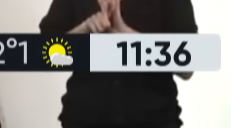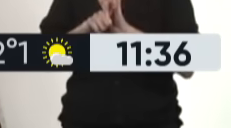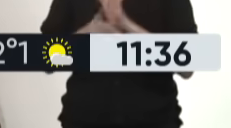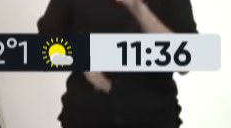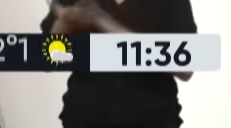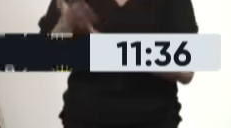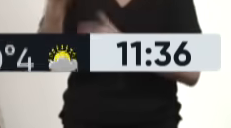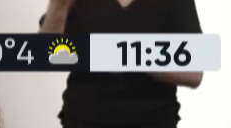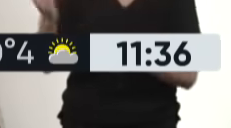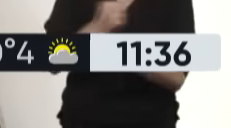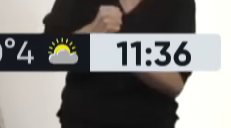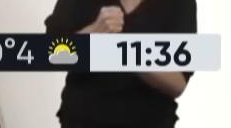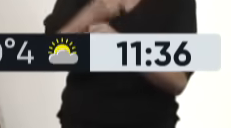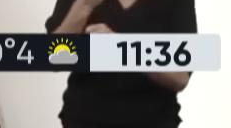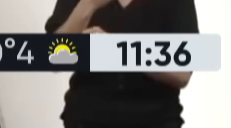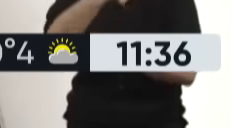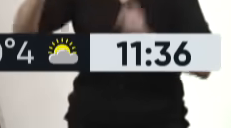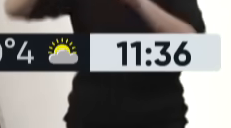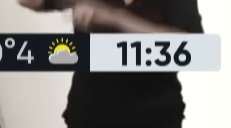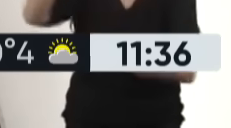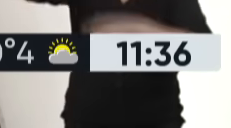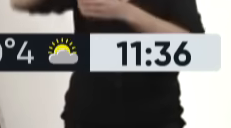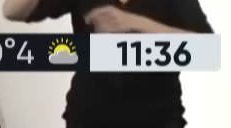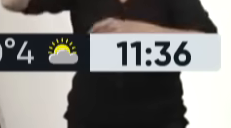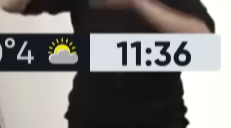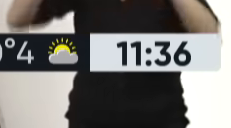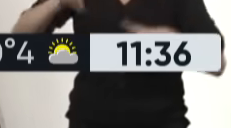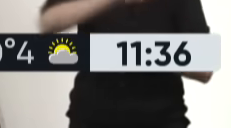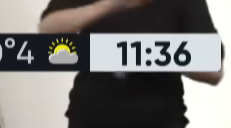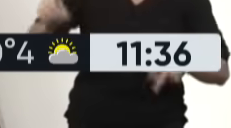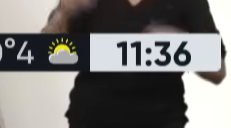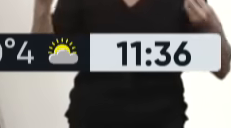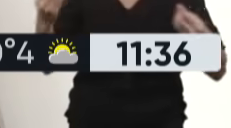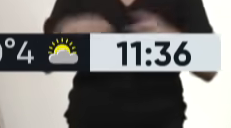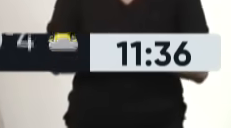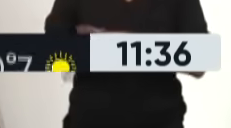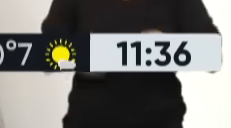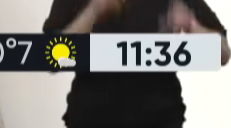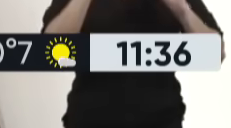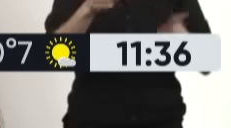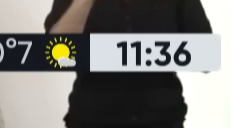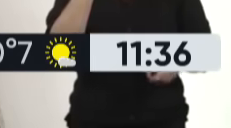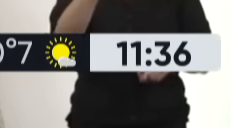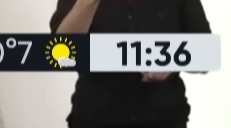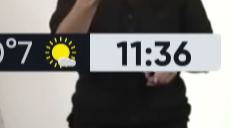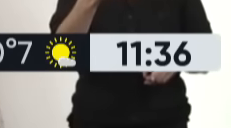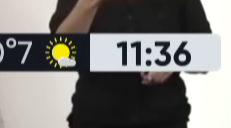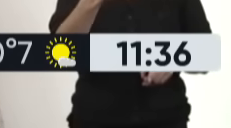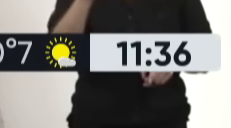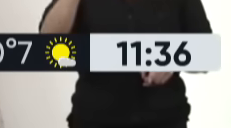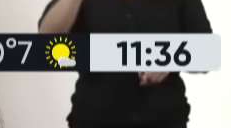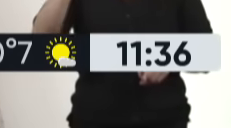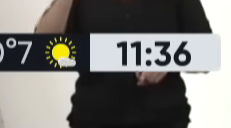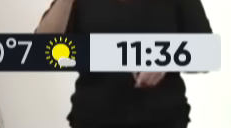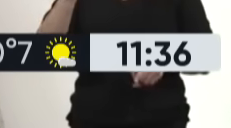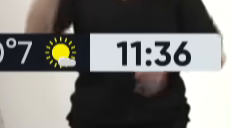próximas semanas, la semana que viene. Después, recién usted habló sobre una convocatoria de parte del ARCA para que las provincias